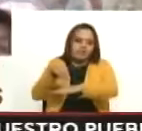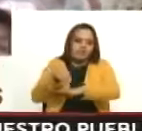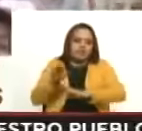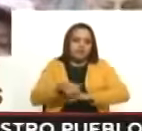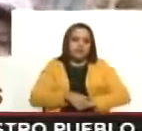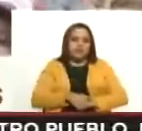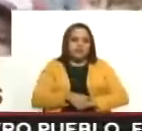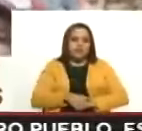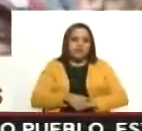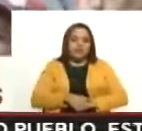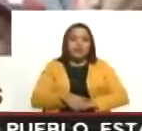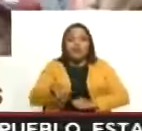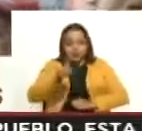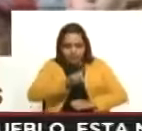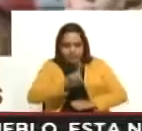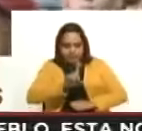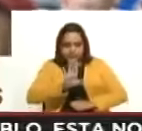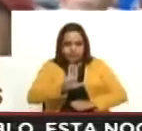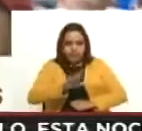Miren,